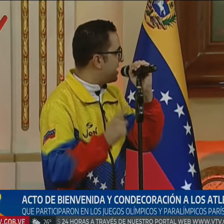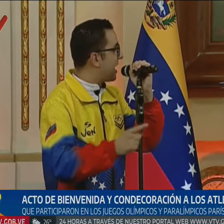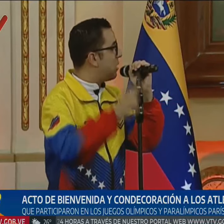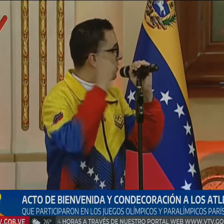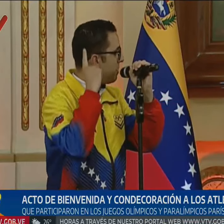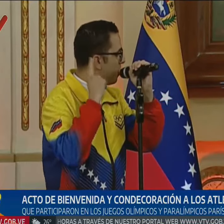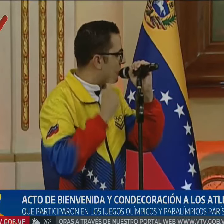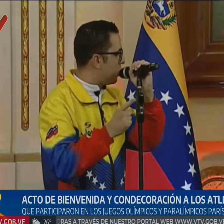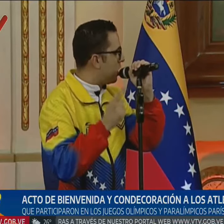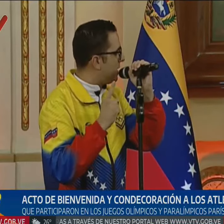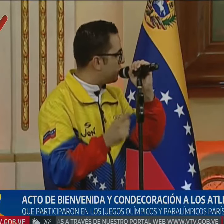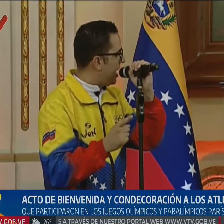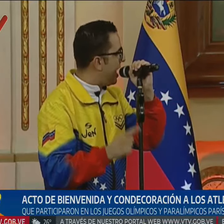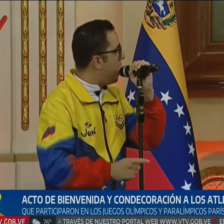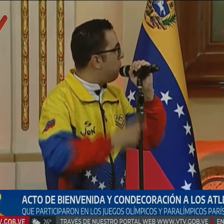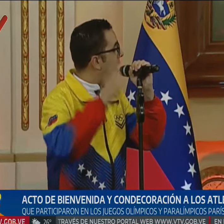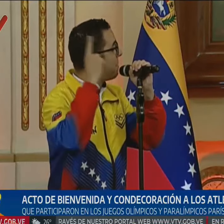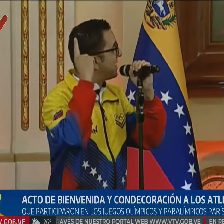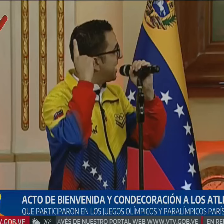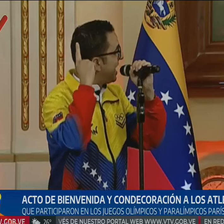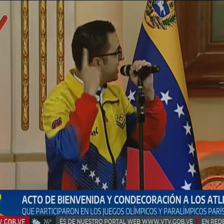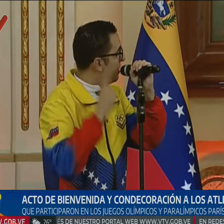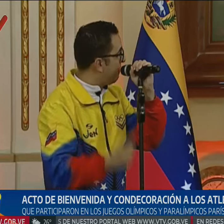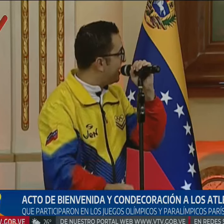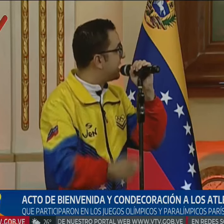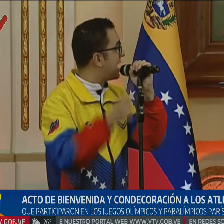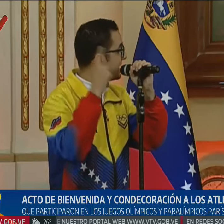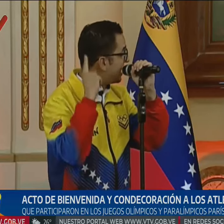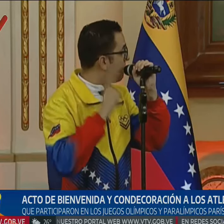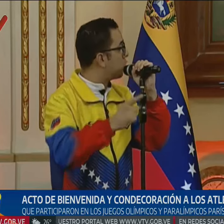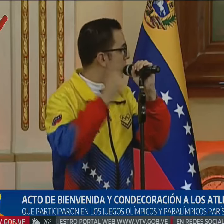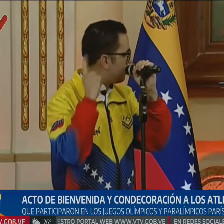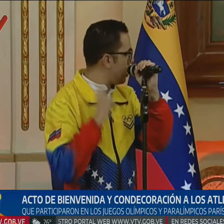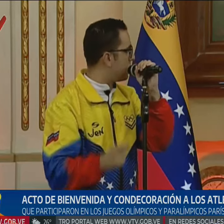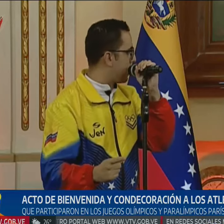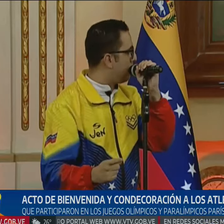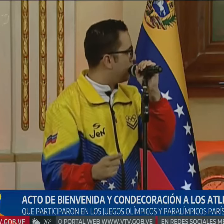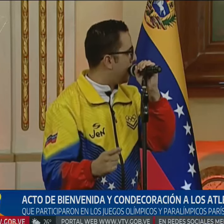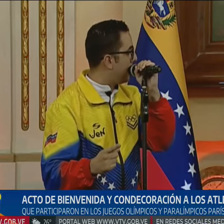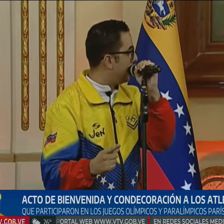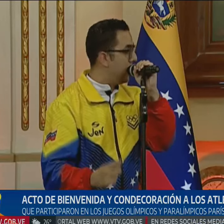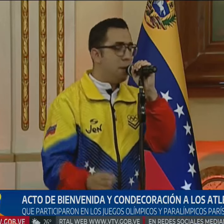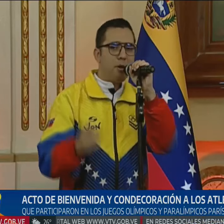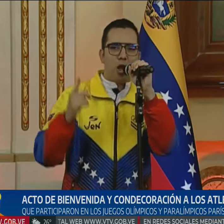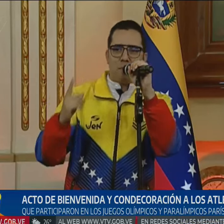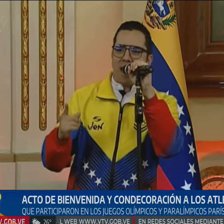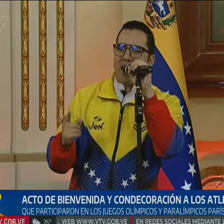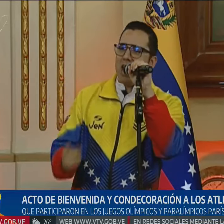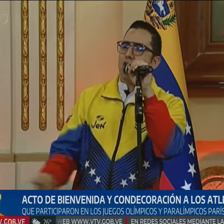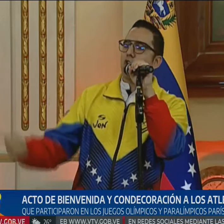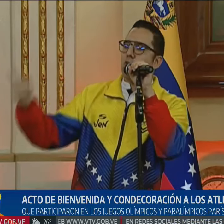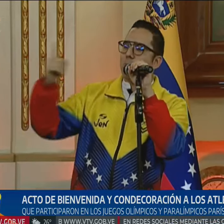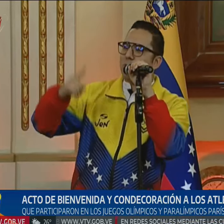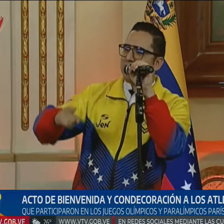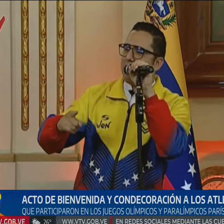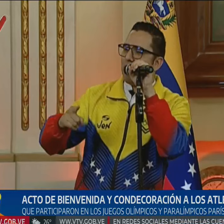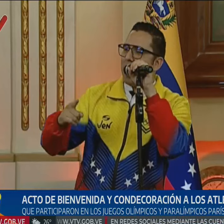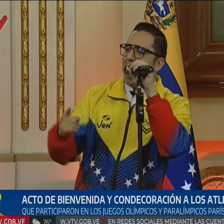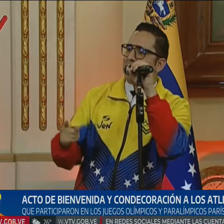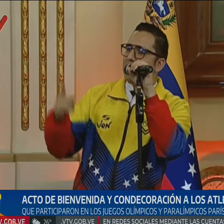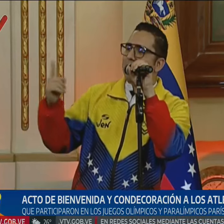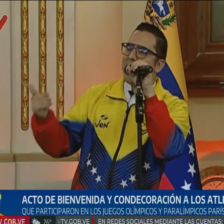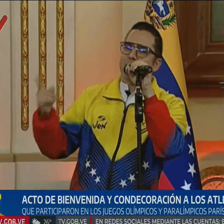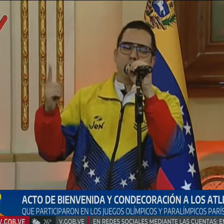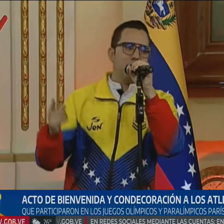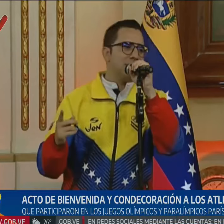sino garantizar que nuestra población de Venezuela pueda practicar actividad física y hacer deporte en todas nuestras comunidades. Pero además nos